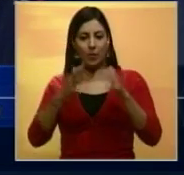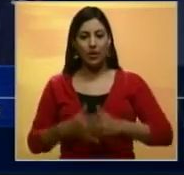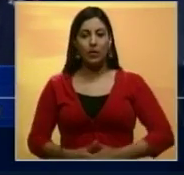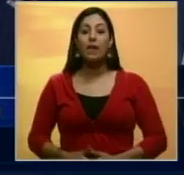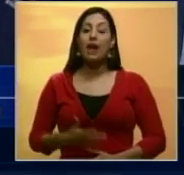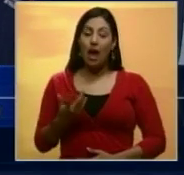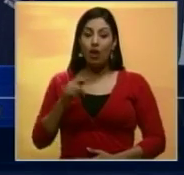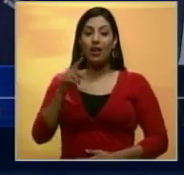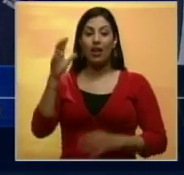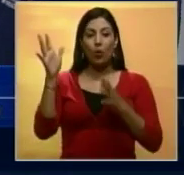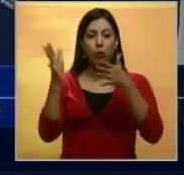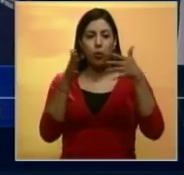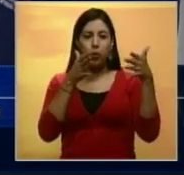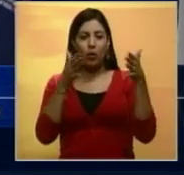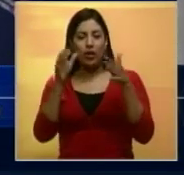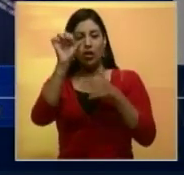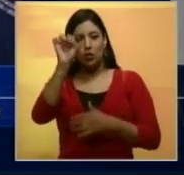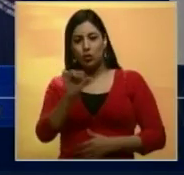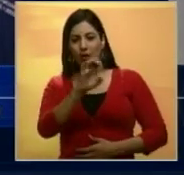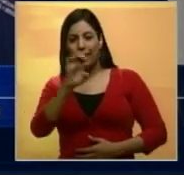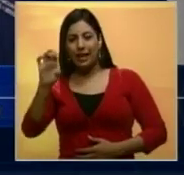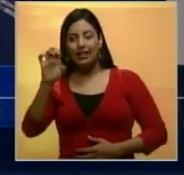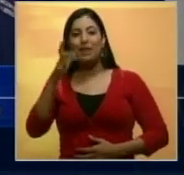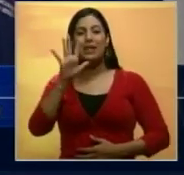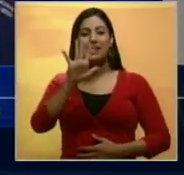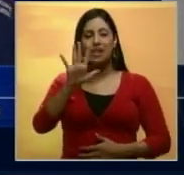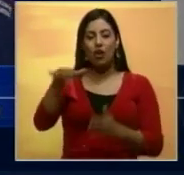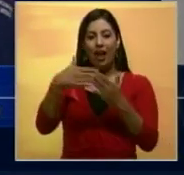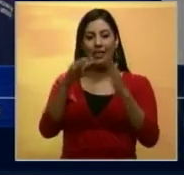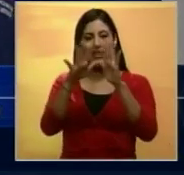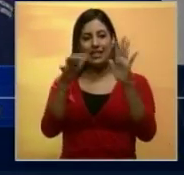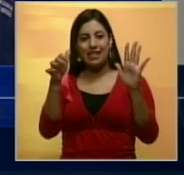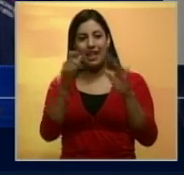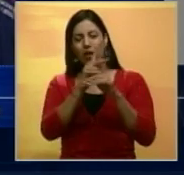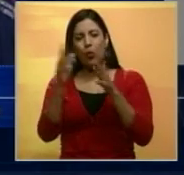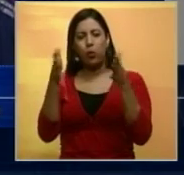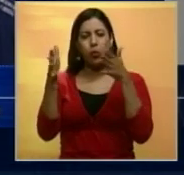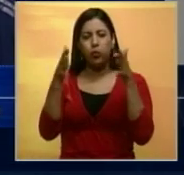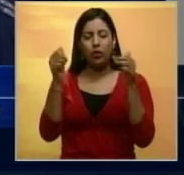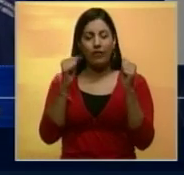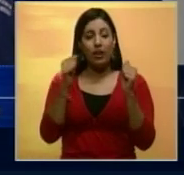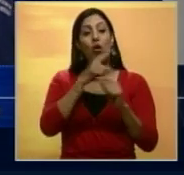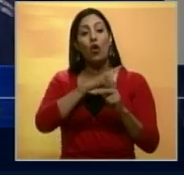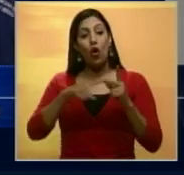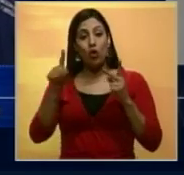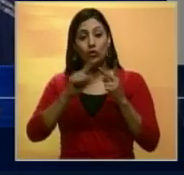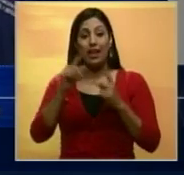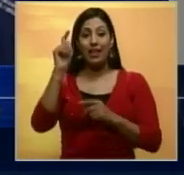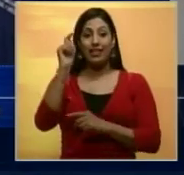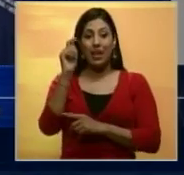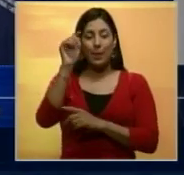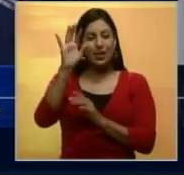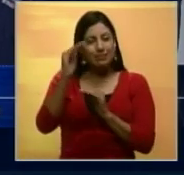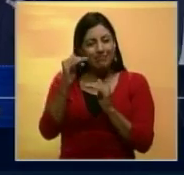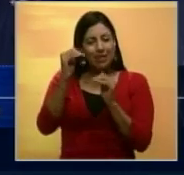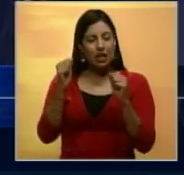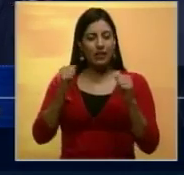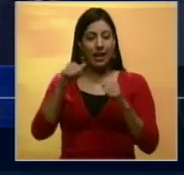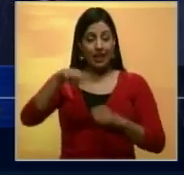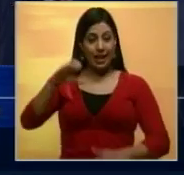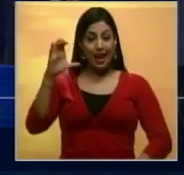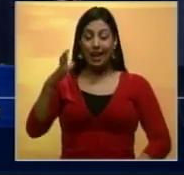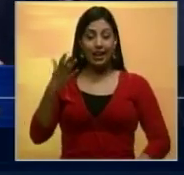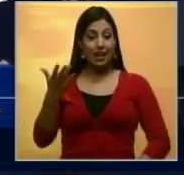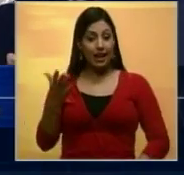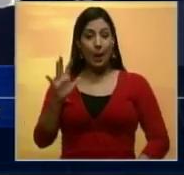El viento está predominando del sur sureste con una intensidad de 5 a 16 kilómetros por hora. La temperatura mínima acá registrada en el Valle de